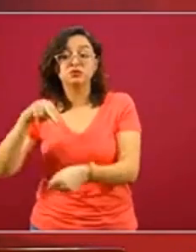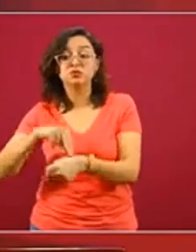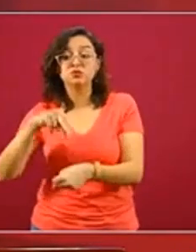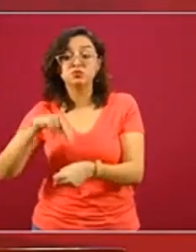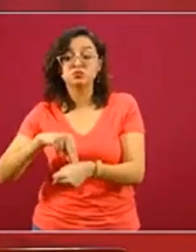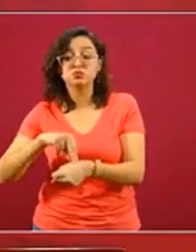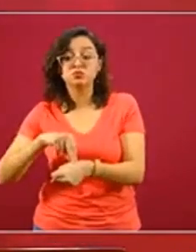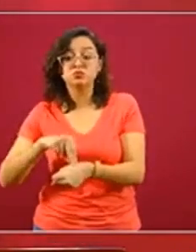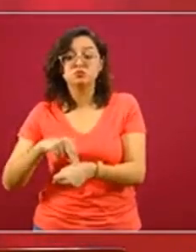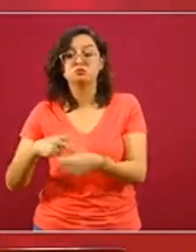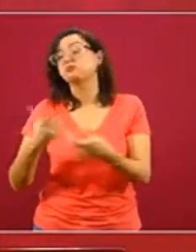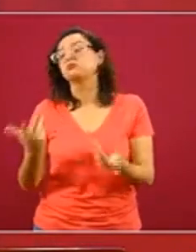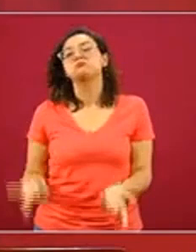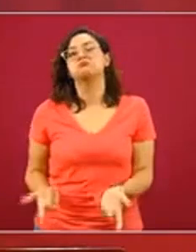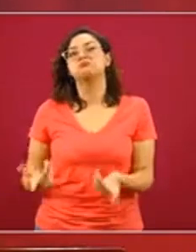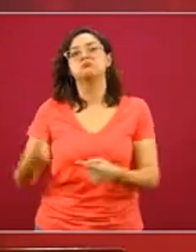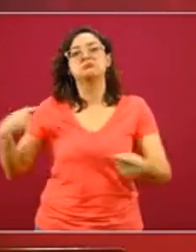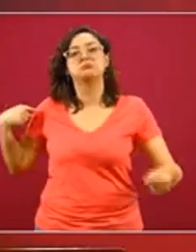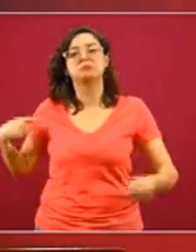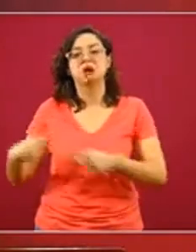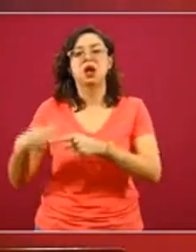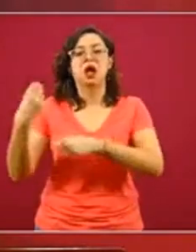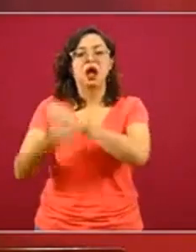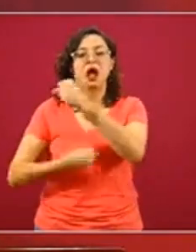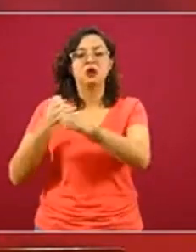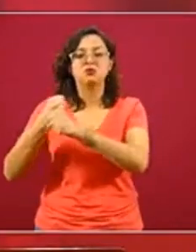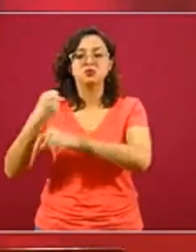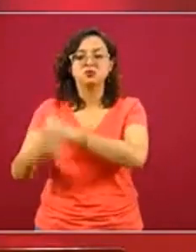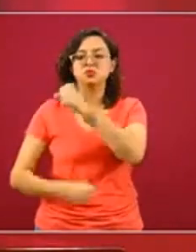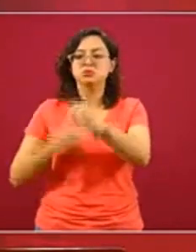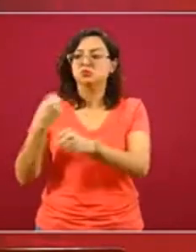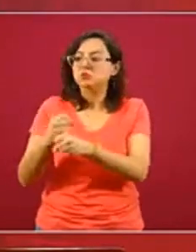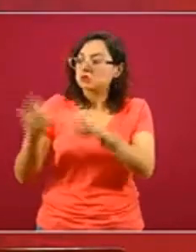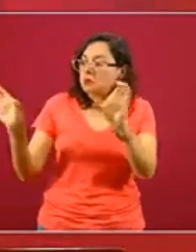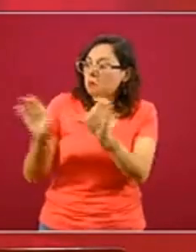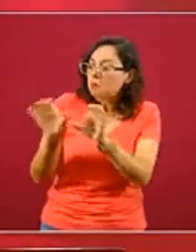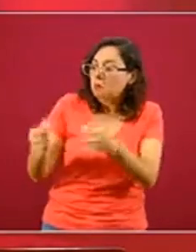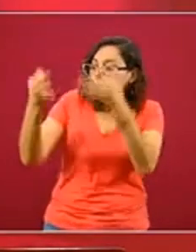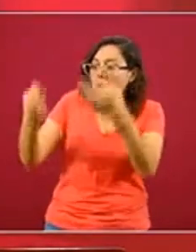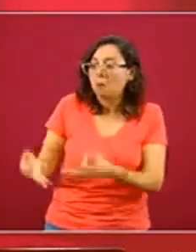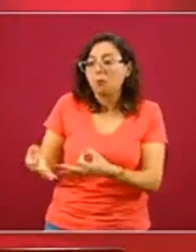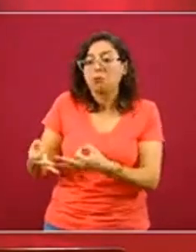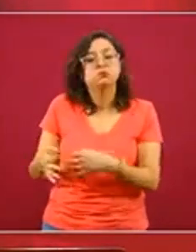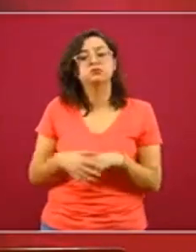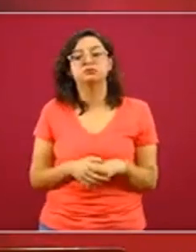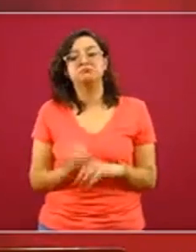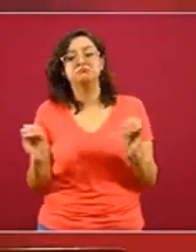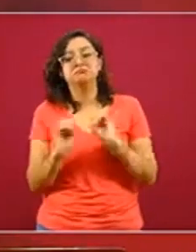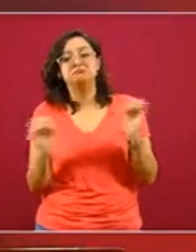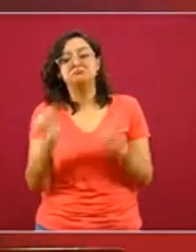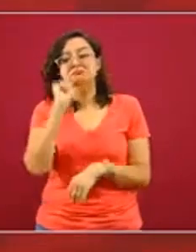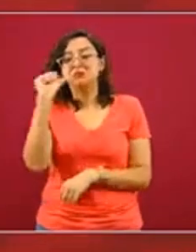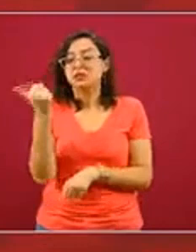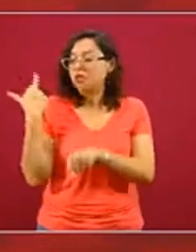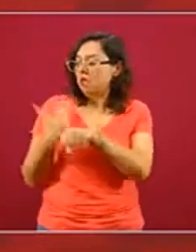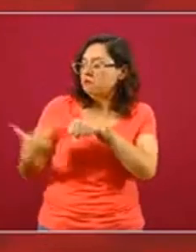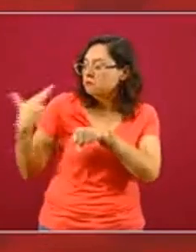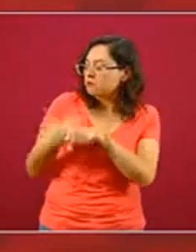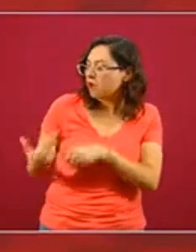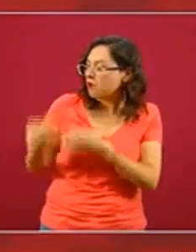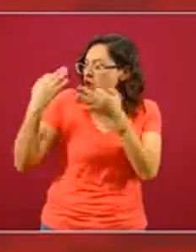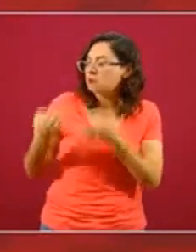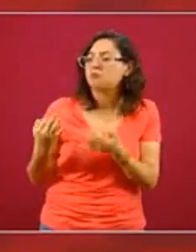tuvieron durante todos esos años un esquema de certificación, no estaban sujetos a una regulación formal, más